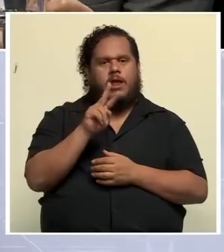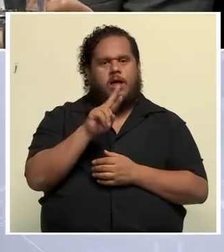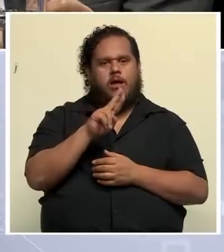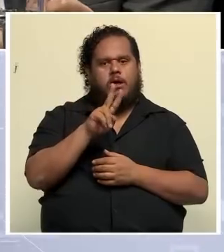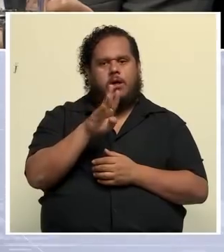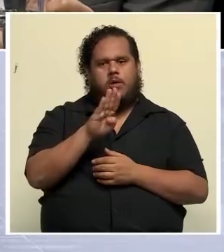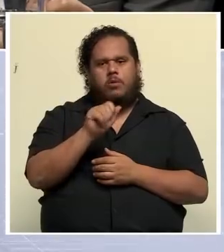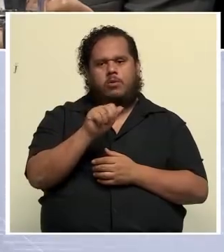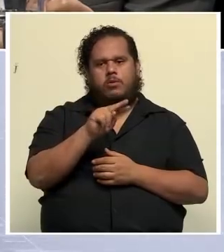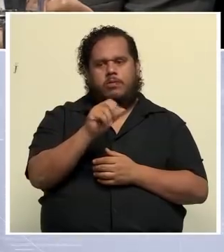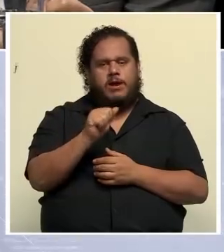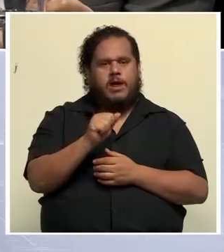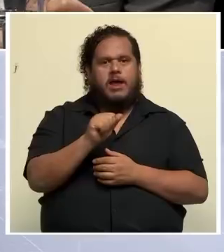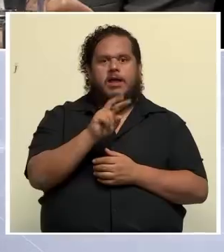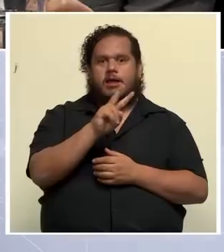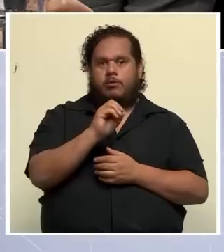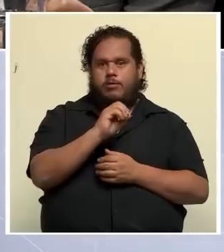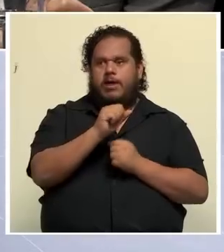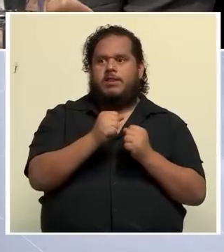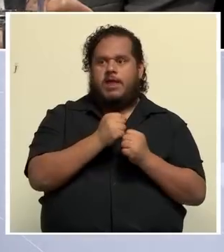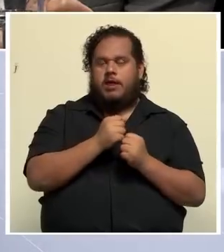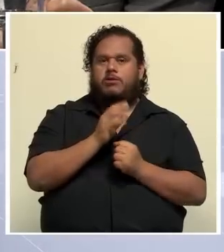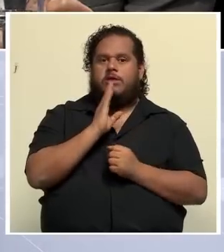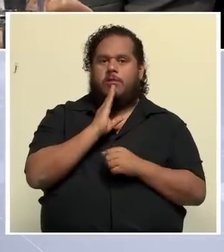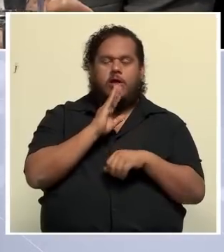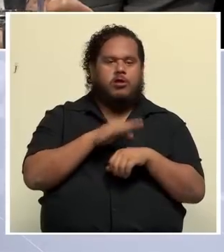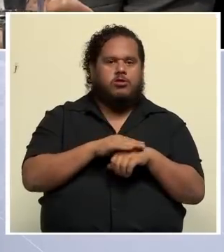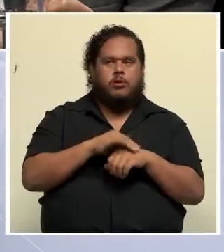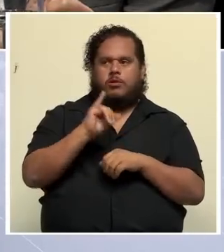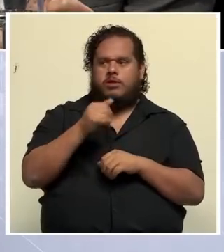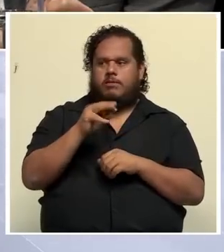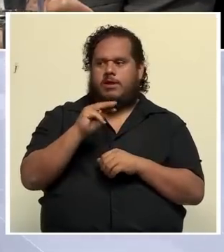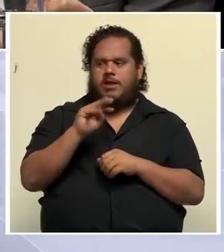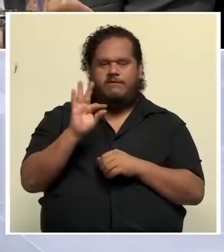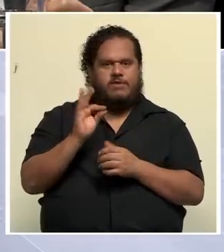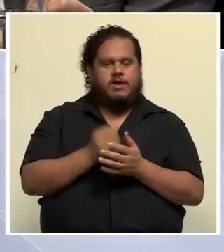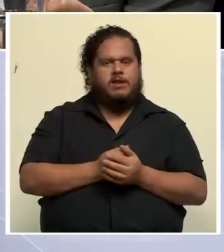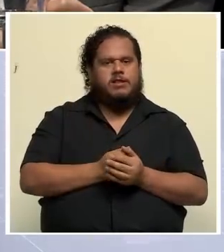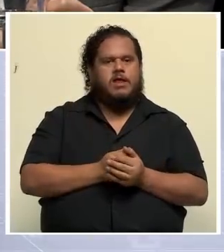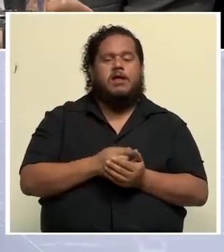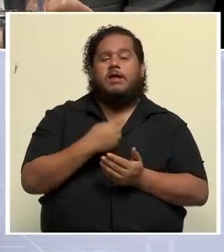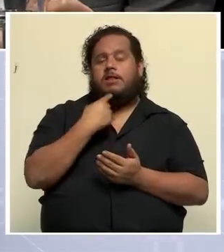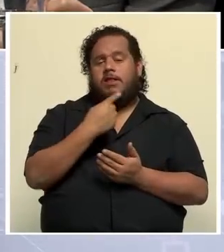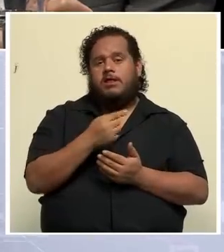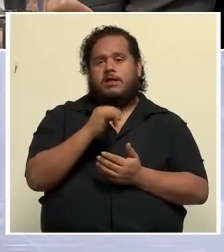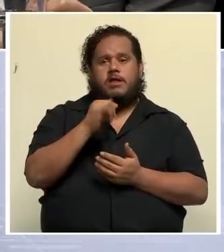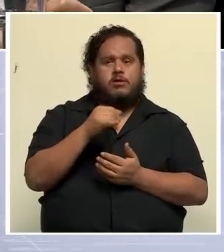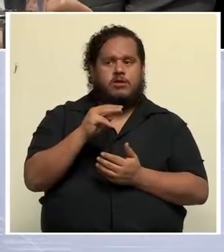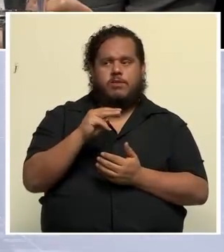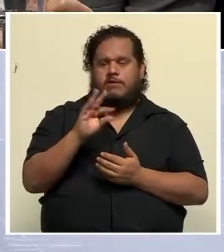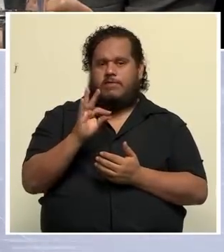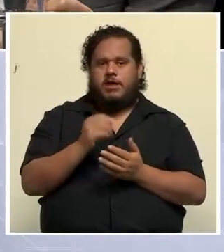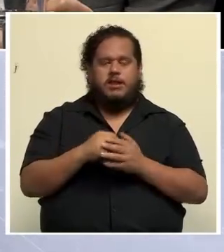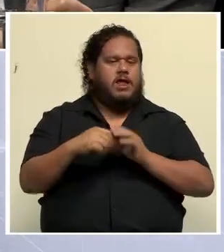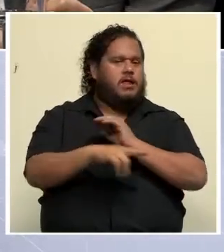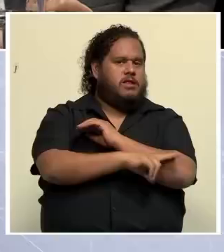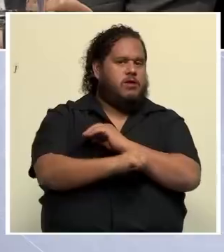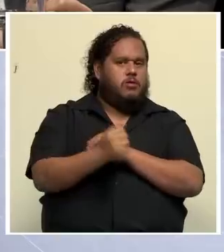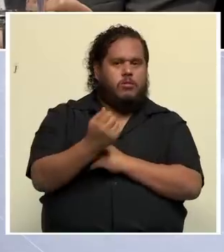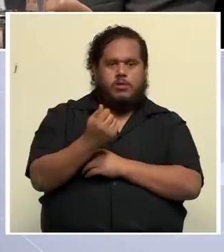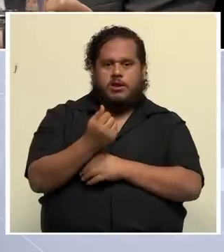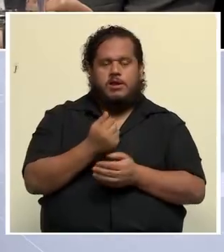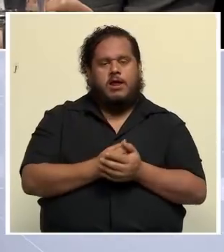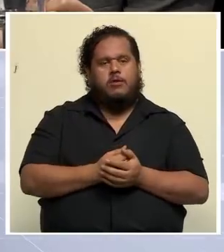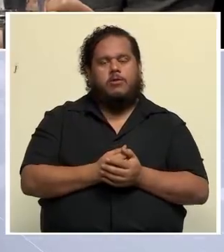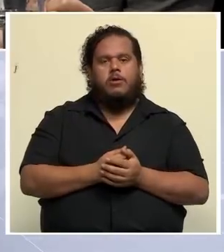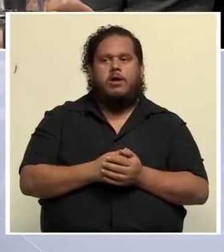por 20 años se ha tejido con respecto a José María Figueres. Se dice que José María Figueres se robó un dinero,